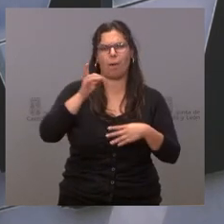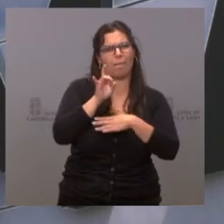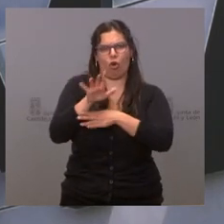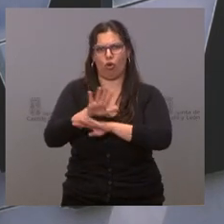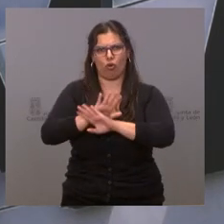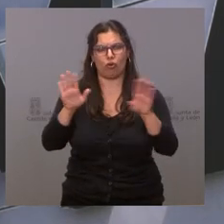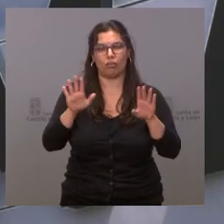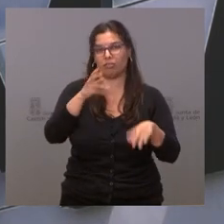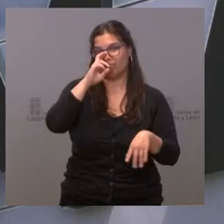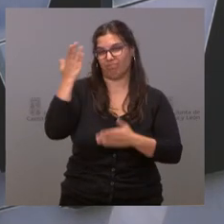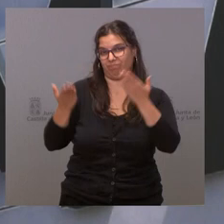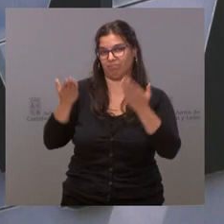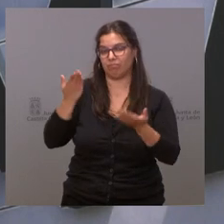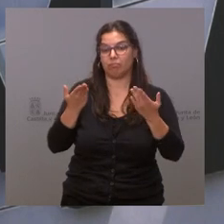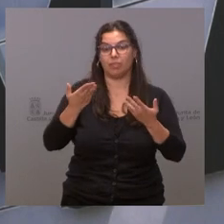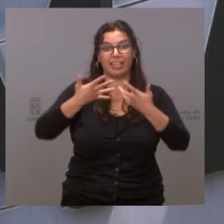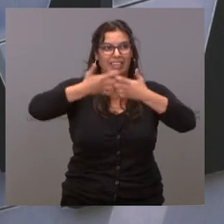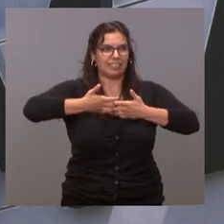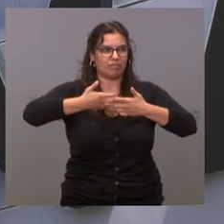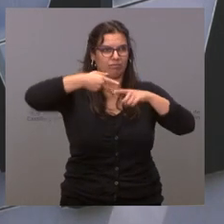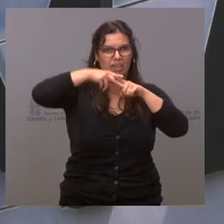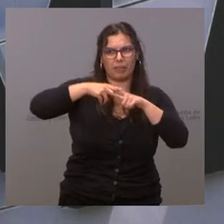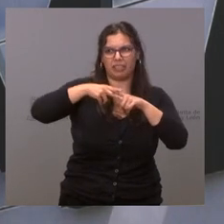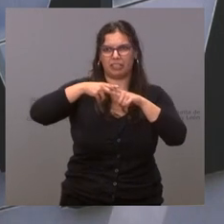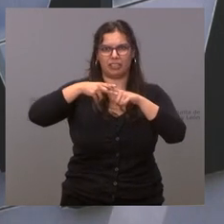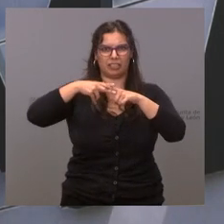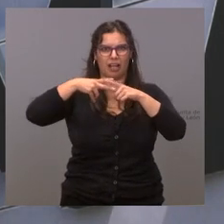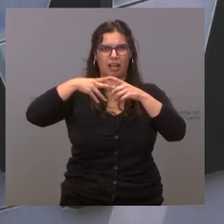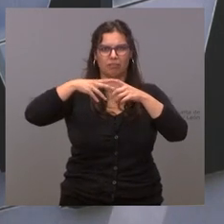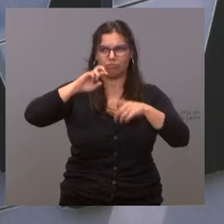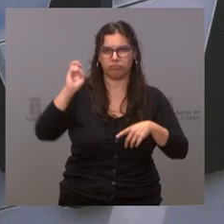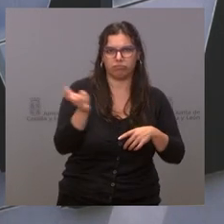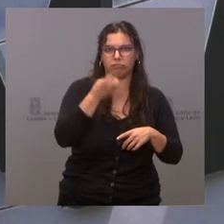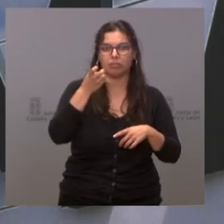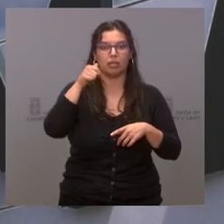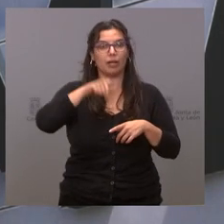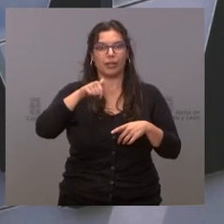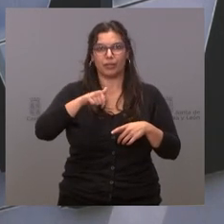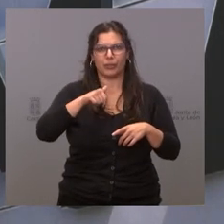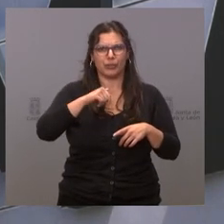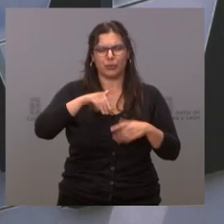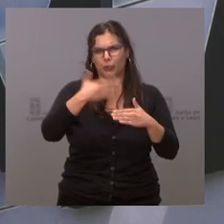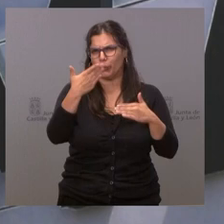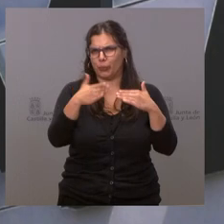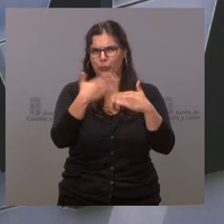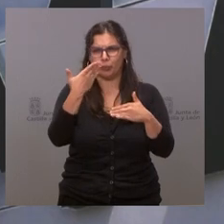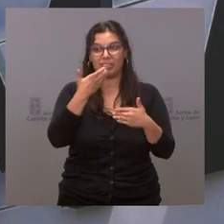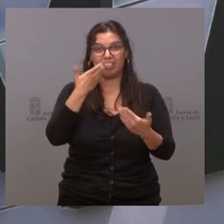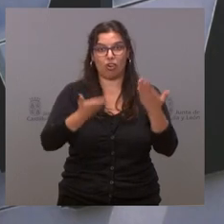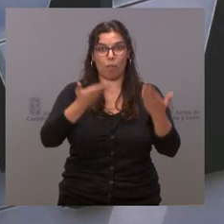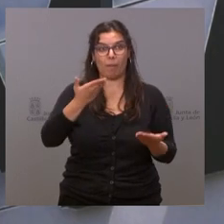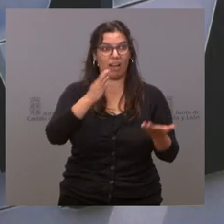equipamiento de primera no sólo en castilla y león y en españa sino también en el ámbito europeo